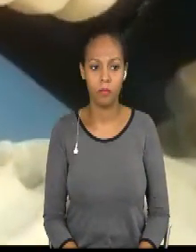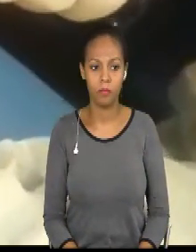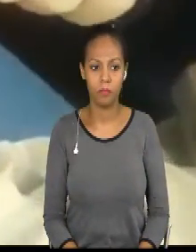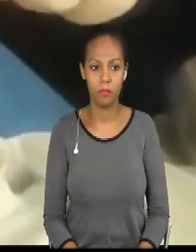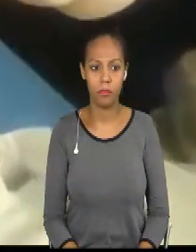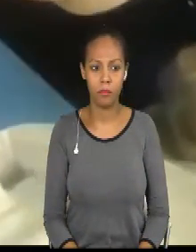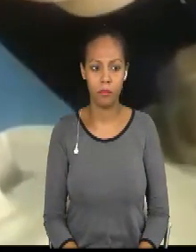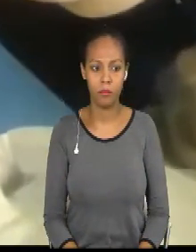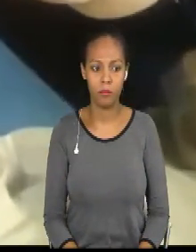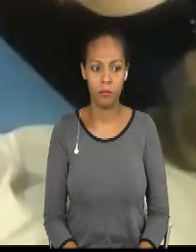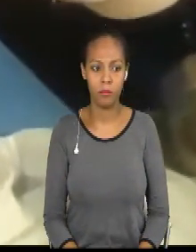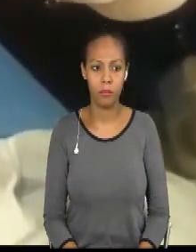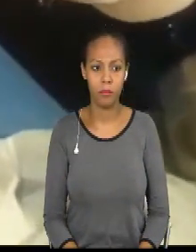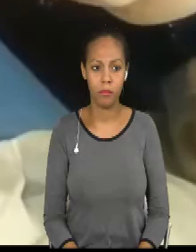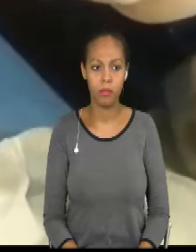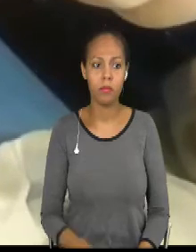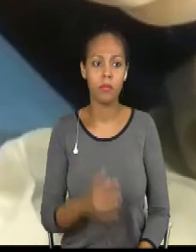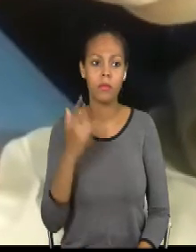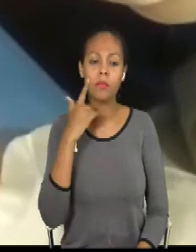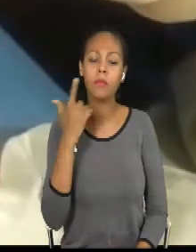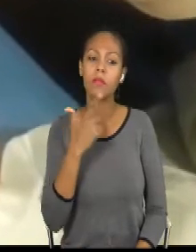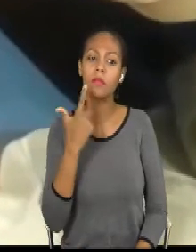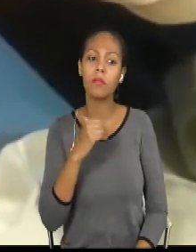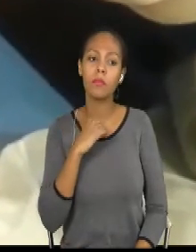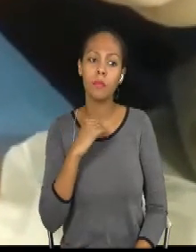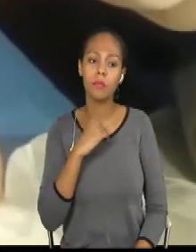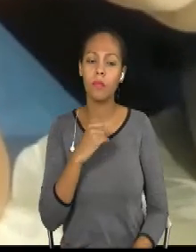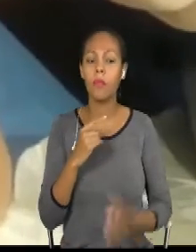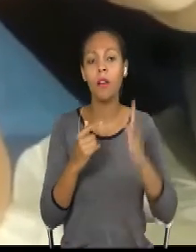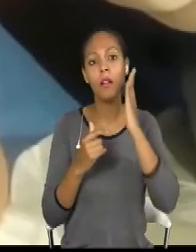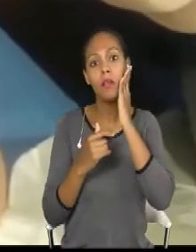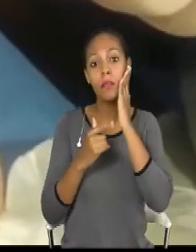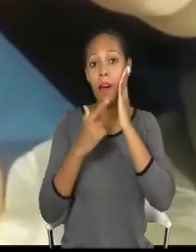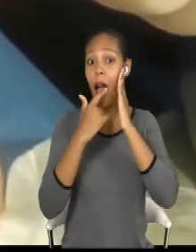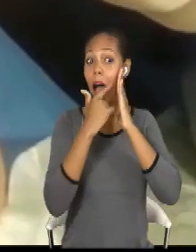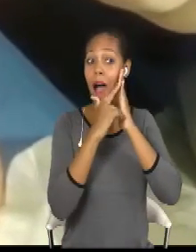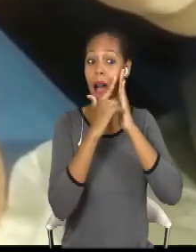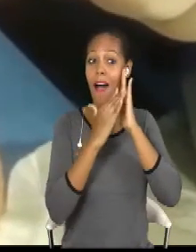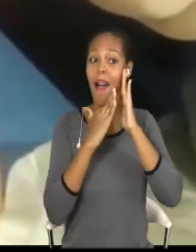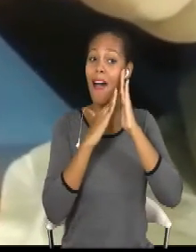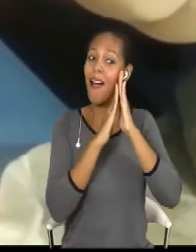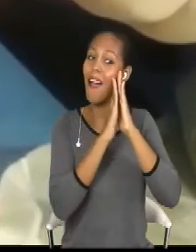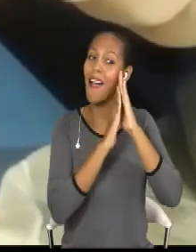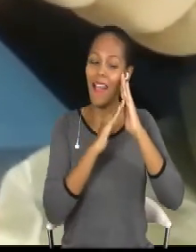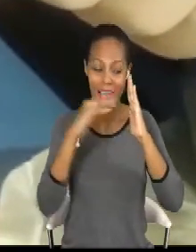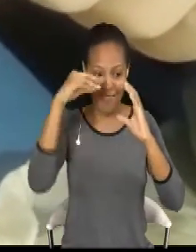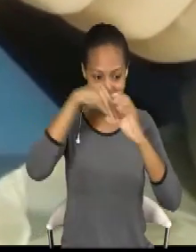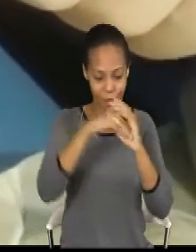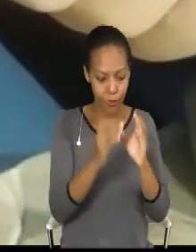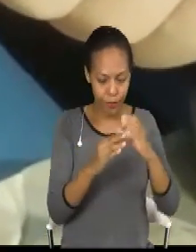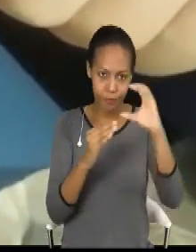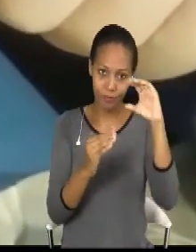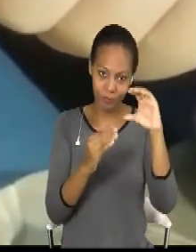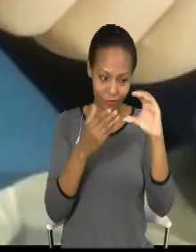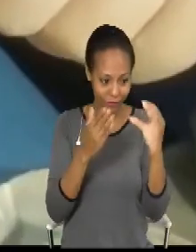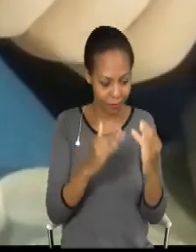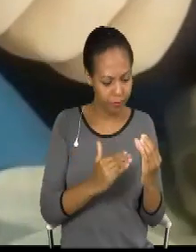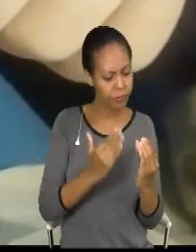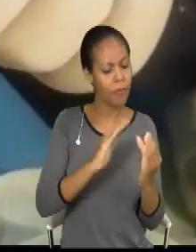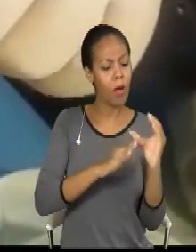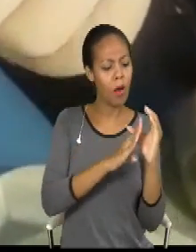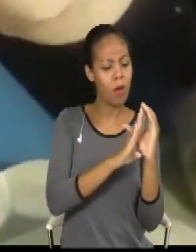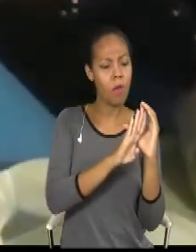Las bolsas de bichat entonces están ubicadas a los lados por la parte interna de